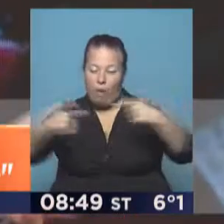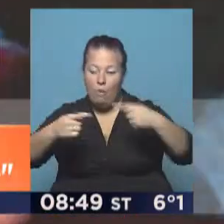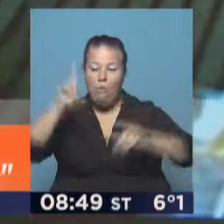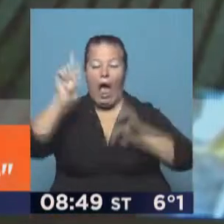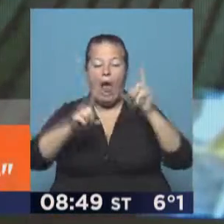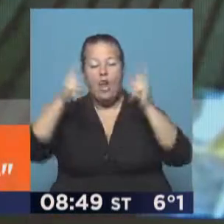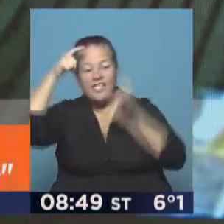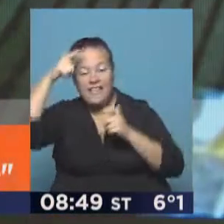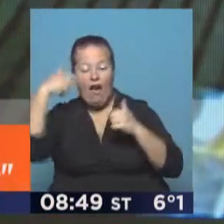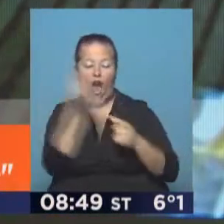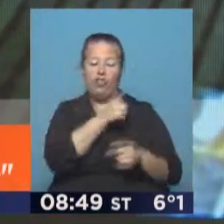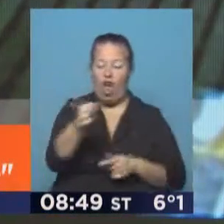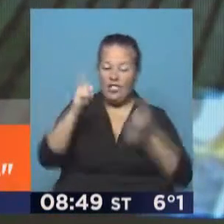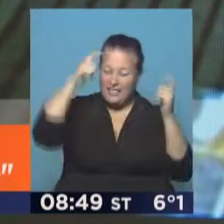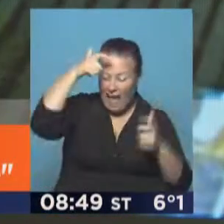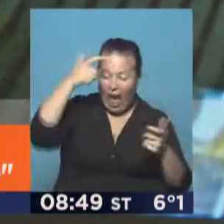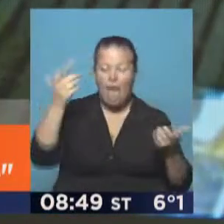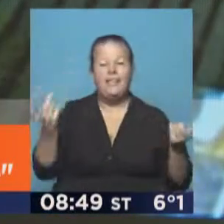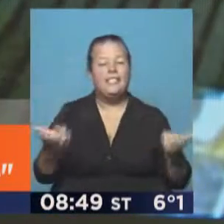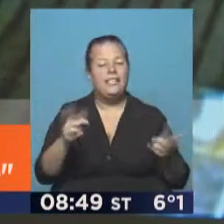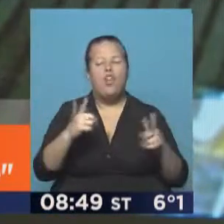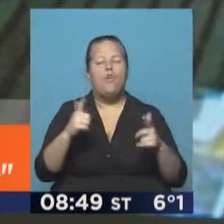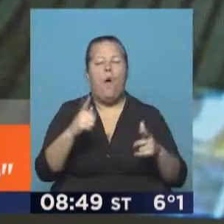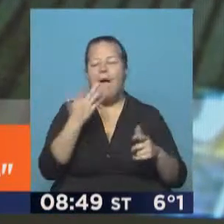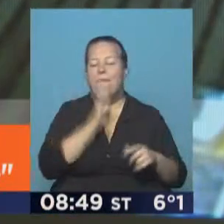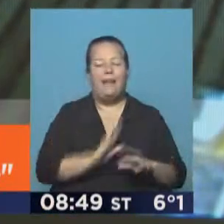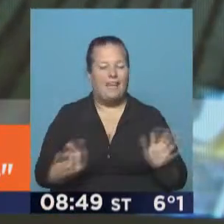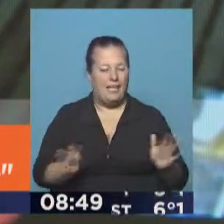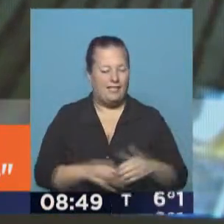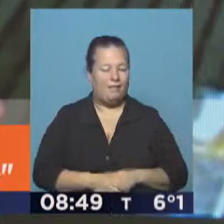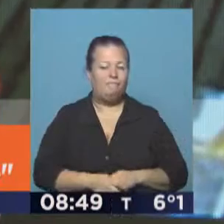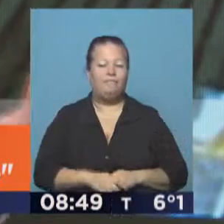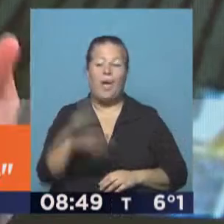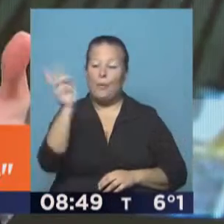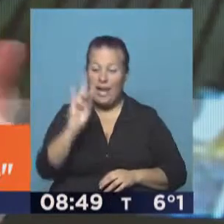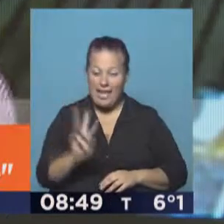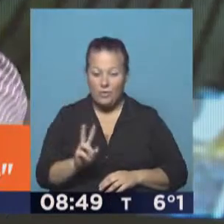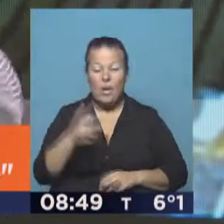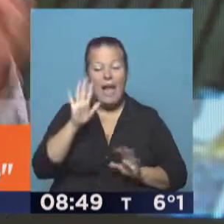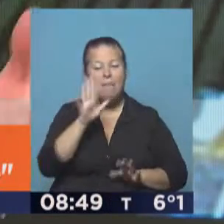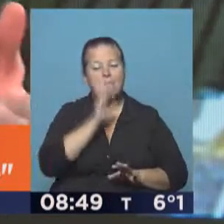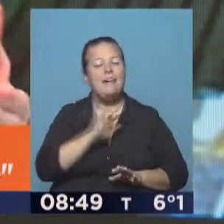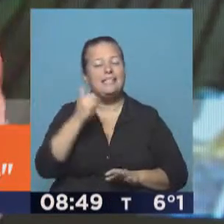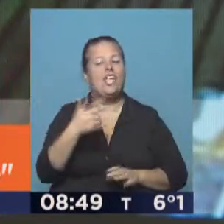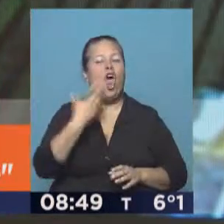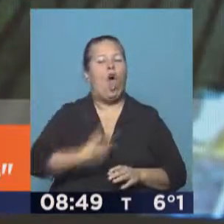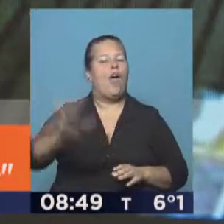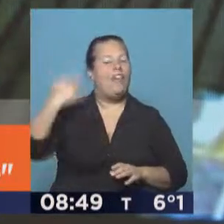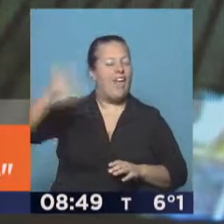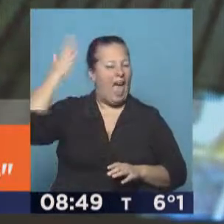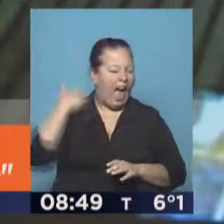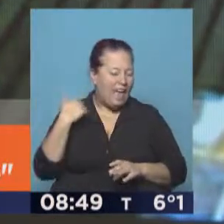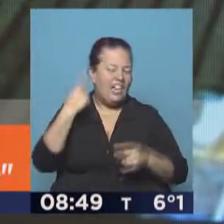algunos eran chavistas, otros opositores, porque no hubo tolerancia. En Venezuela existía tolerancia con los gobiernos anteriores entre